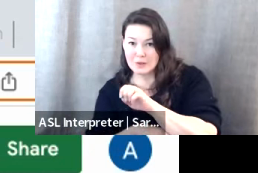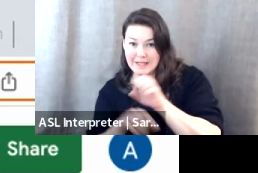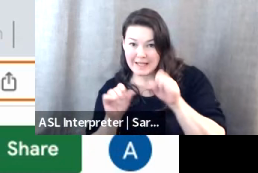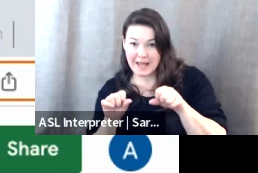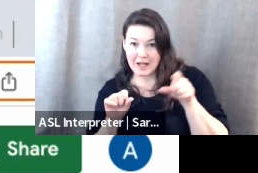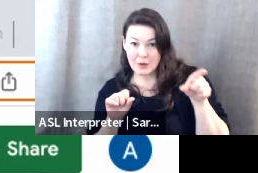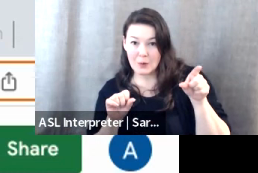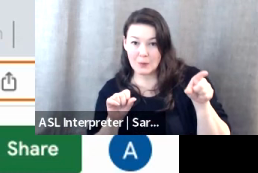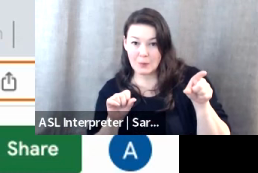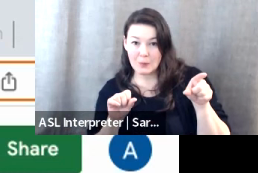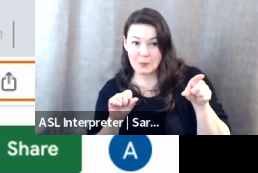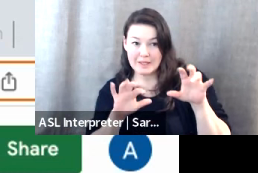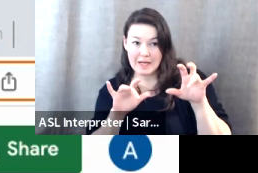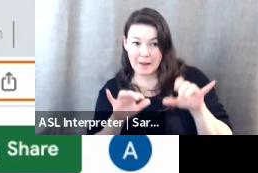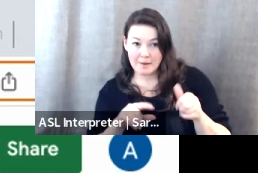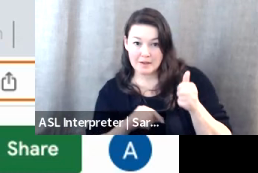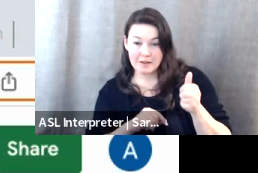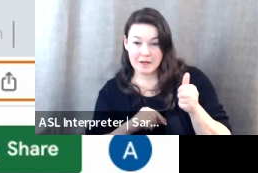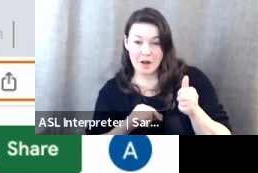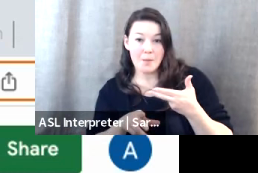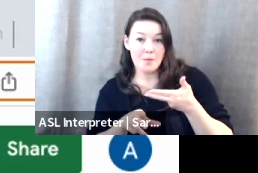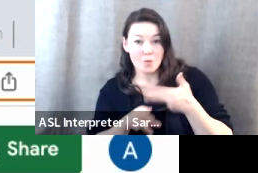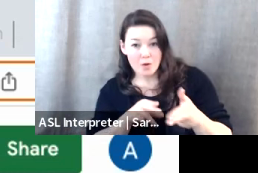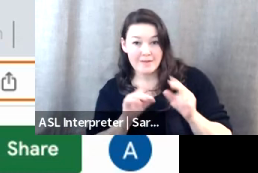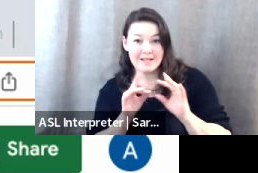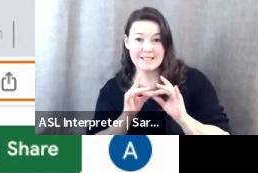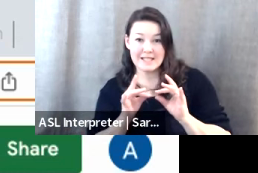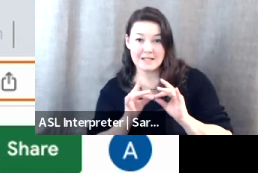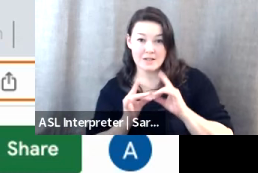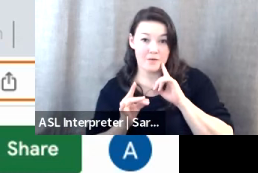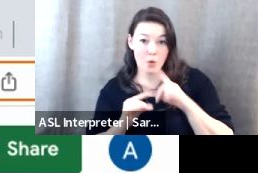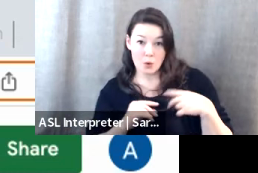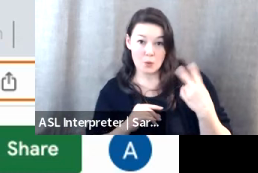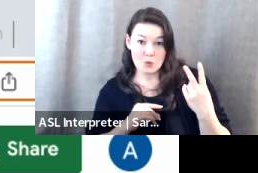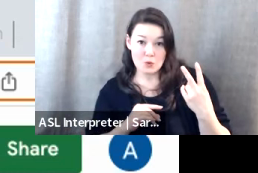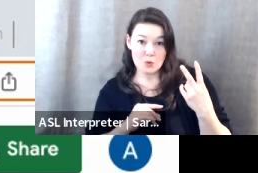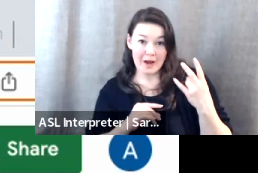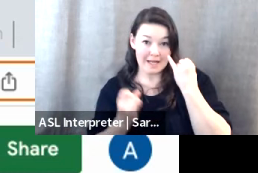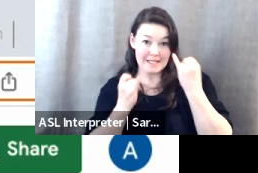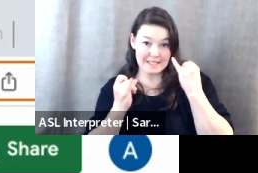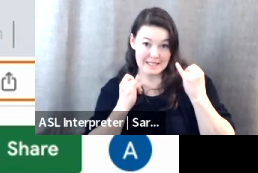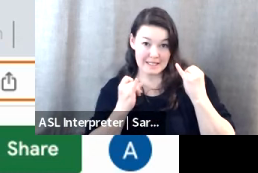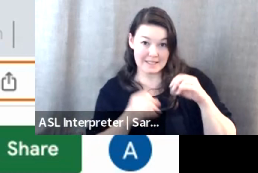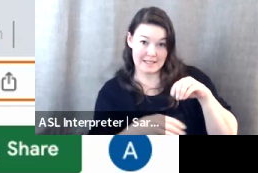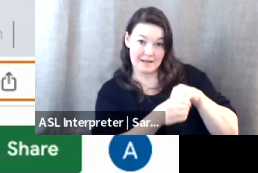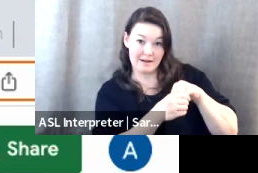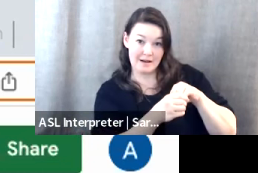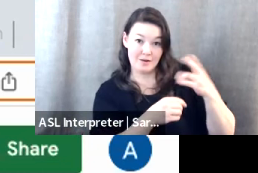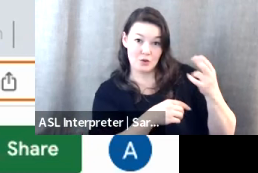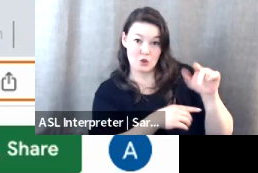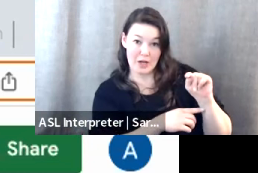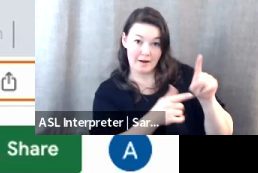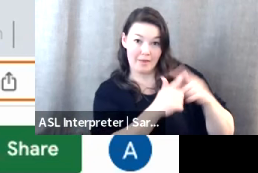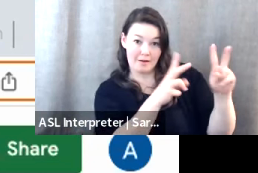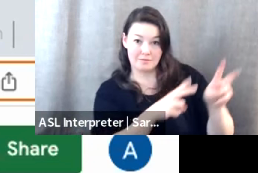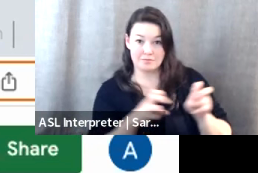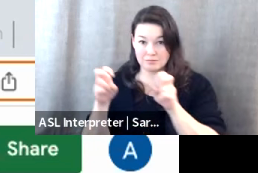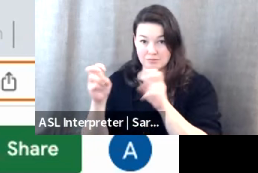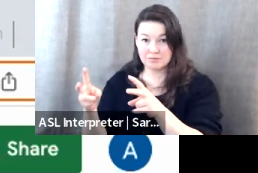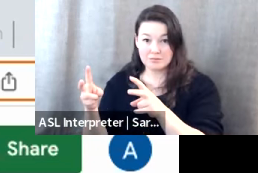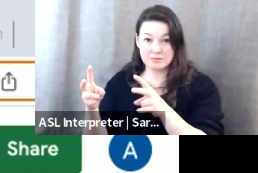a brief sentence for each of your 2 ideas, and then I can drop it into the spreadsheet, and I'll do that going forward for each of them. Entonces, thanks.